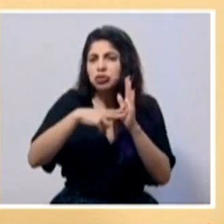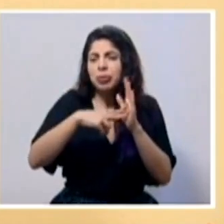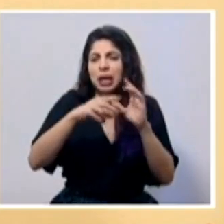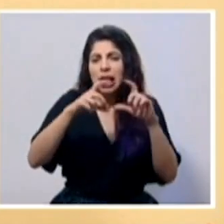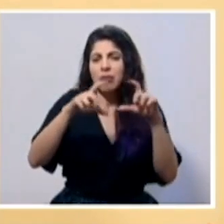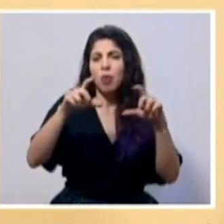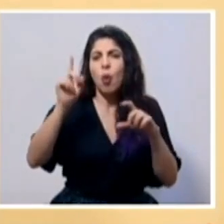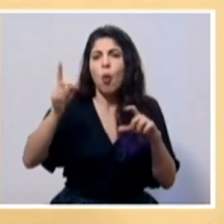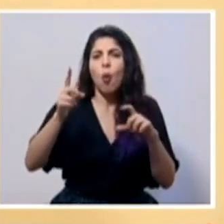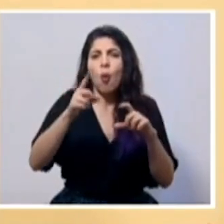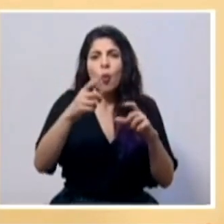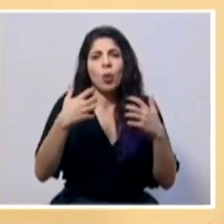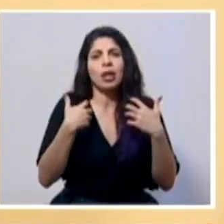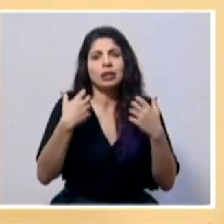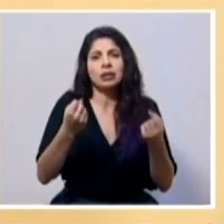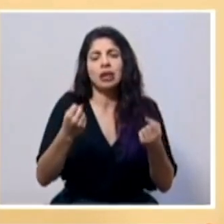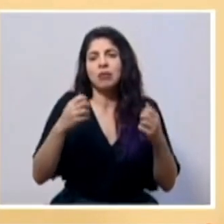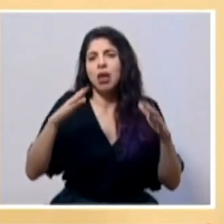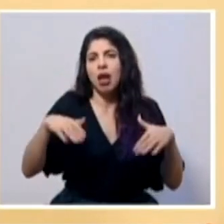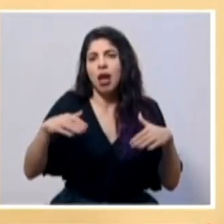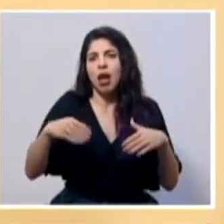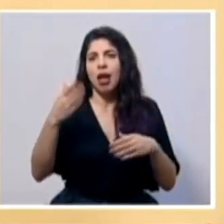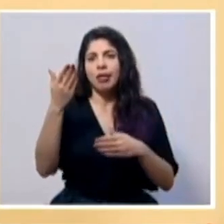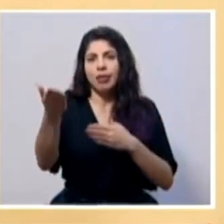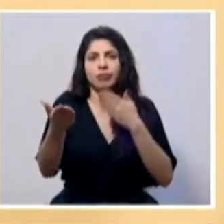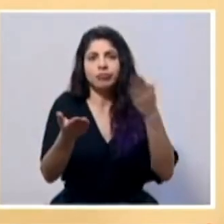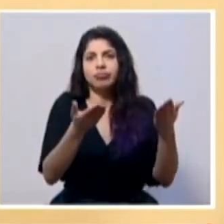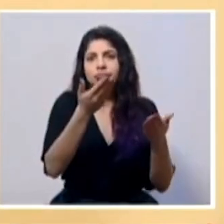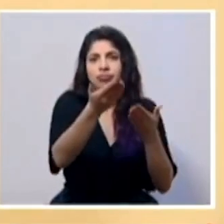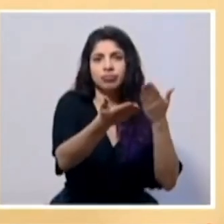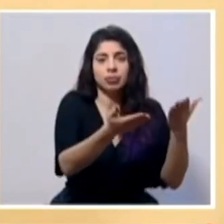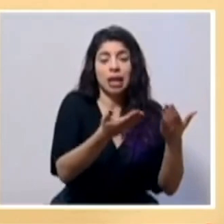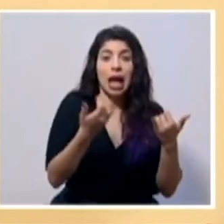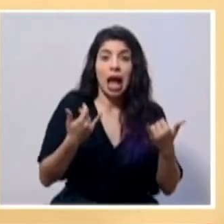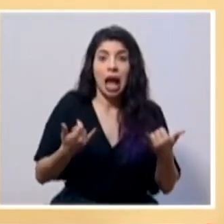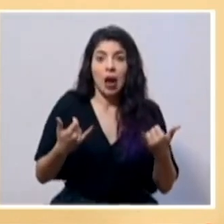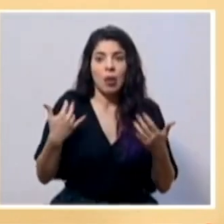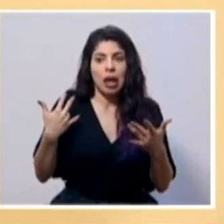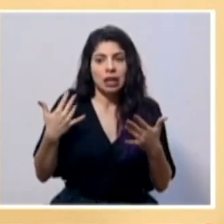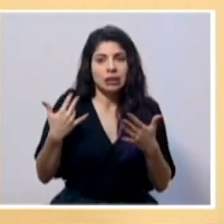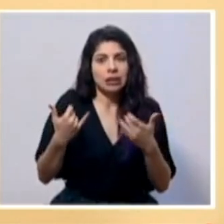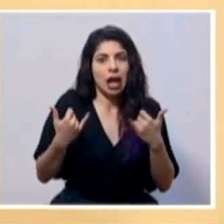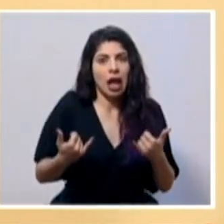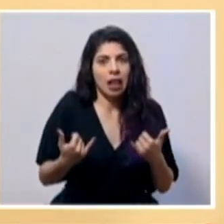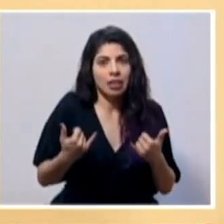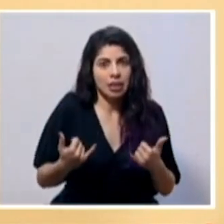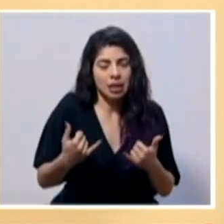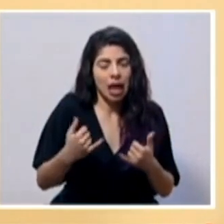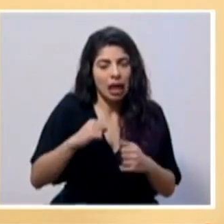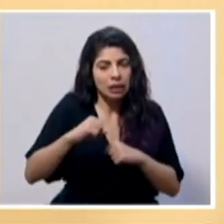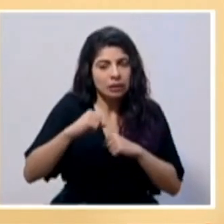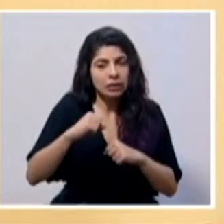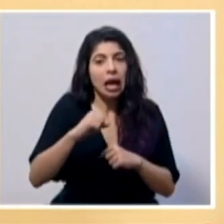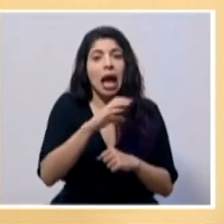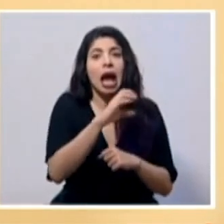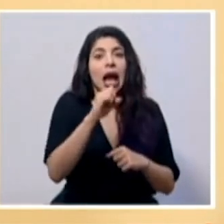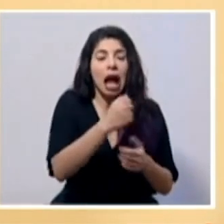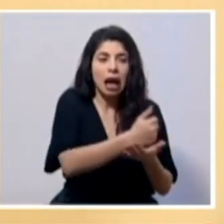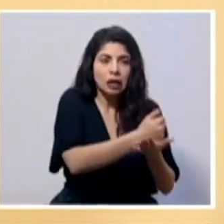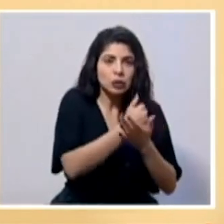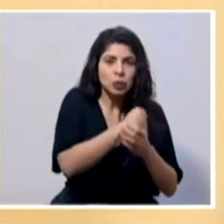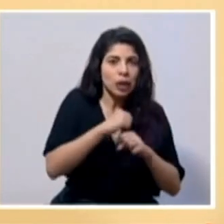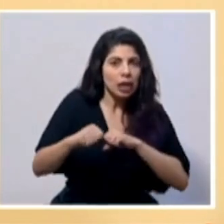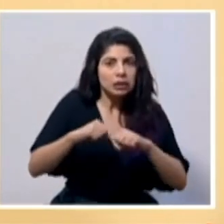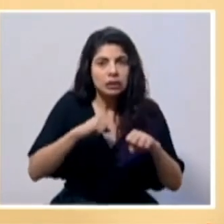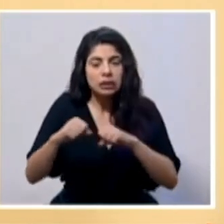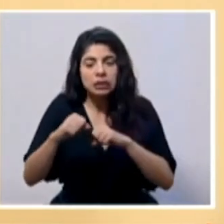órdenes sanitarias que no han sido notificadas. Estamos ya poniéndonos al día y ya también con la caja tenemos el mecanismo para que de una